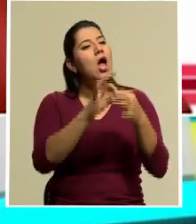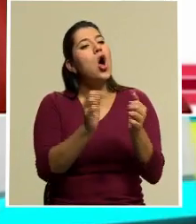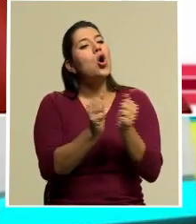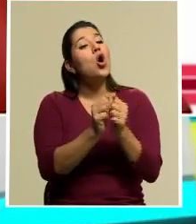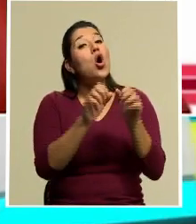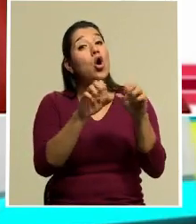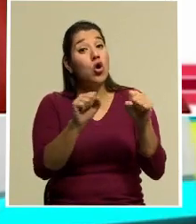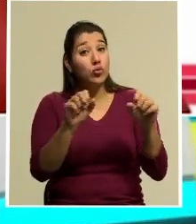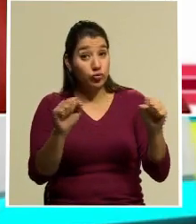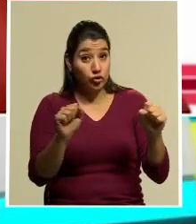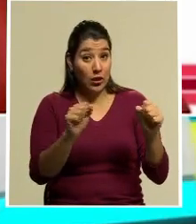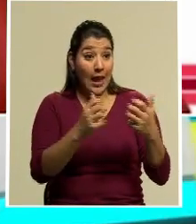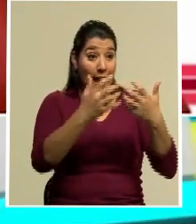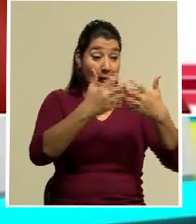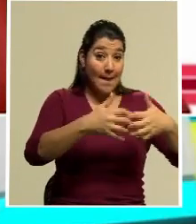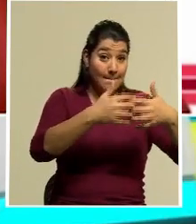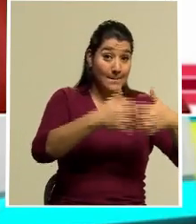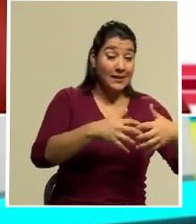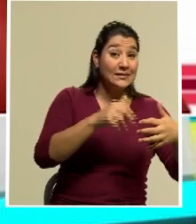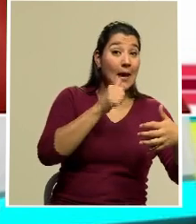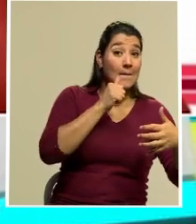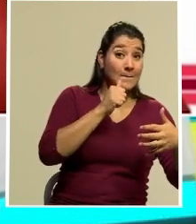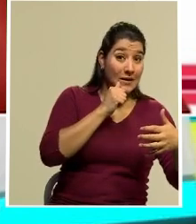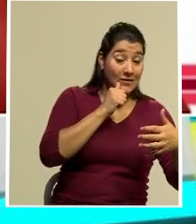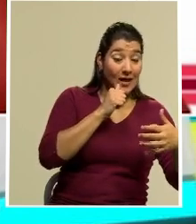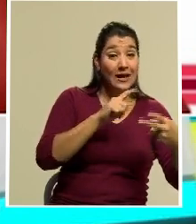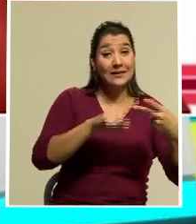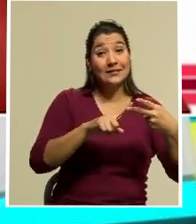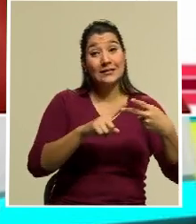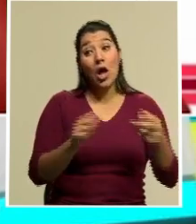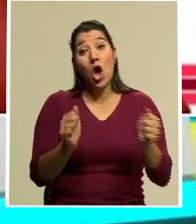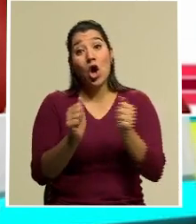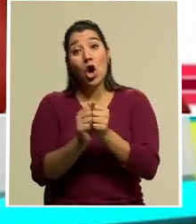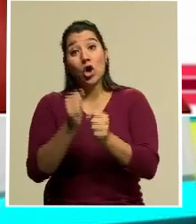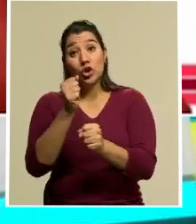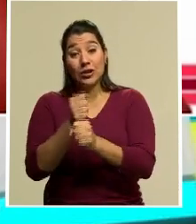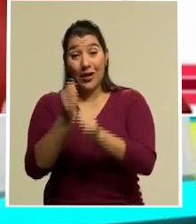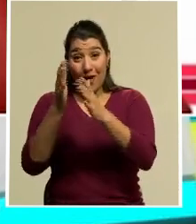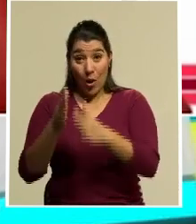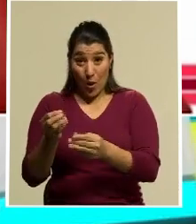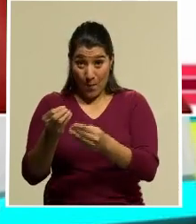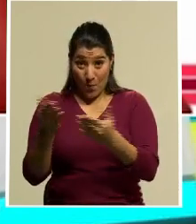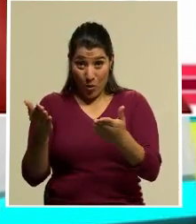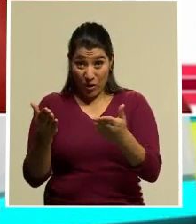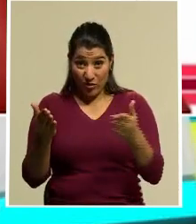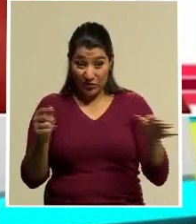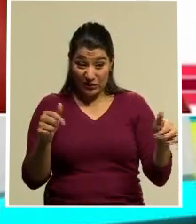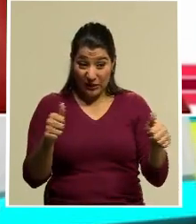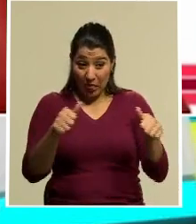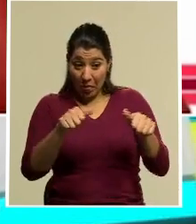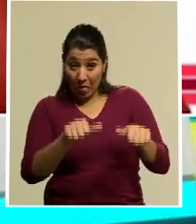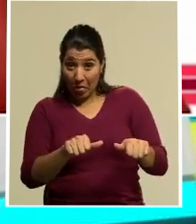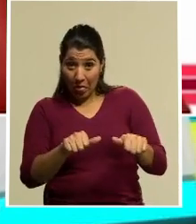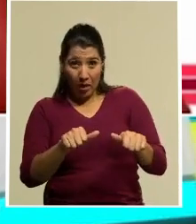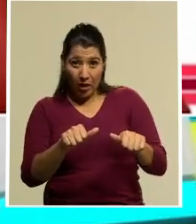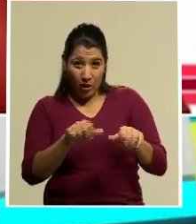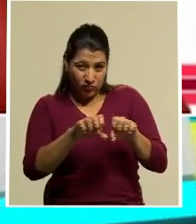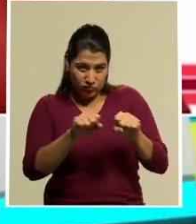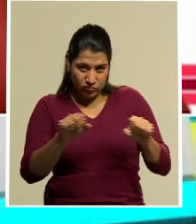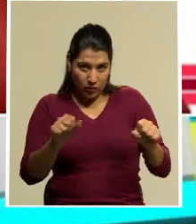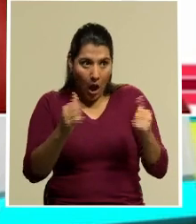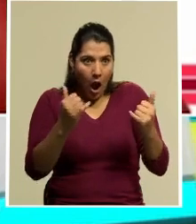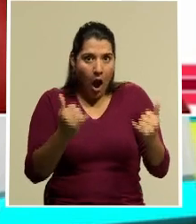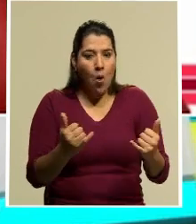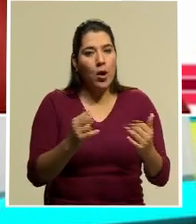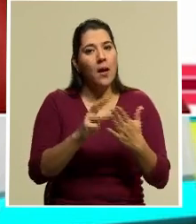entre empresas privadas, proveedoras del Estado y funcionarios públicos, estamos en medio de un gran caso de corrupción